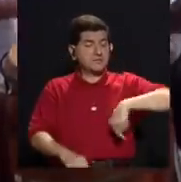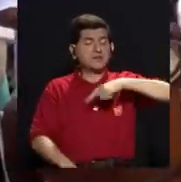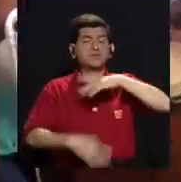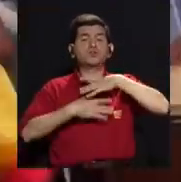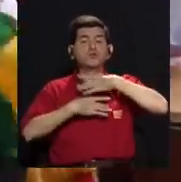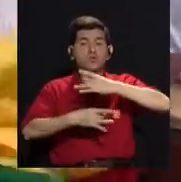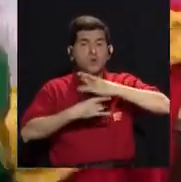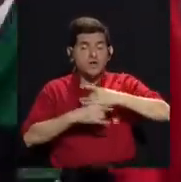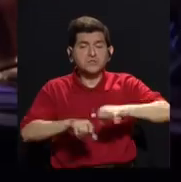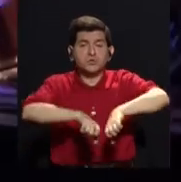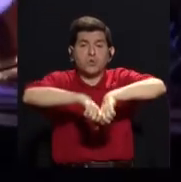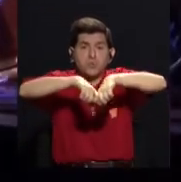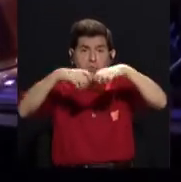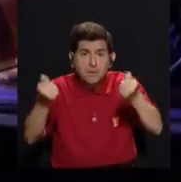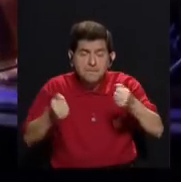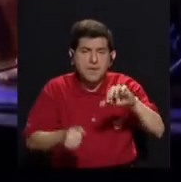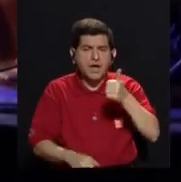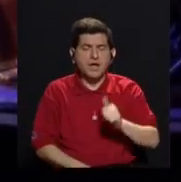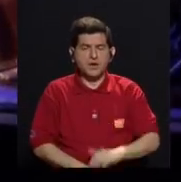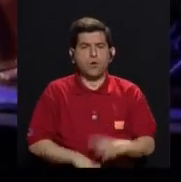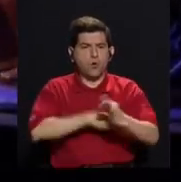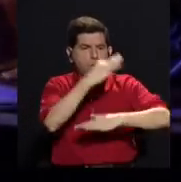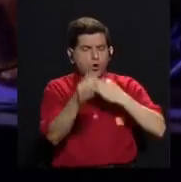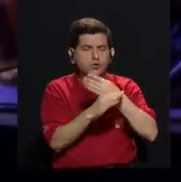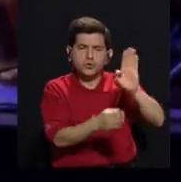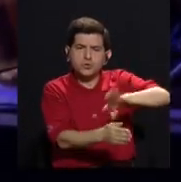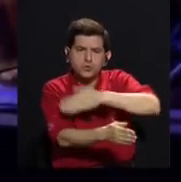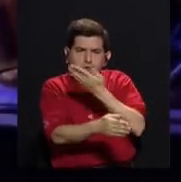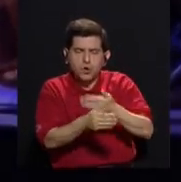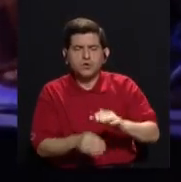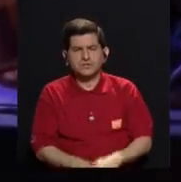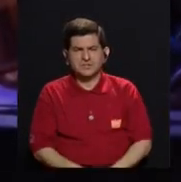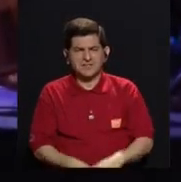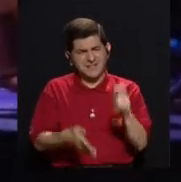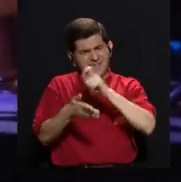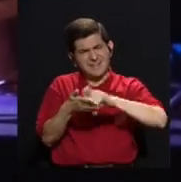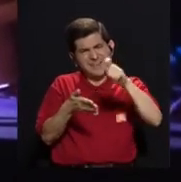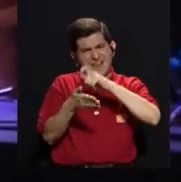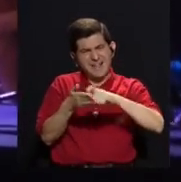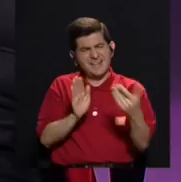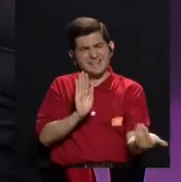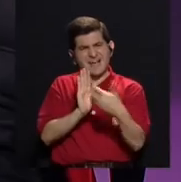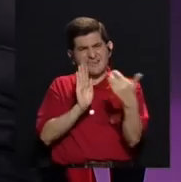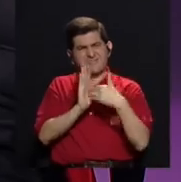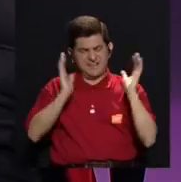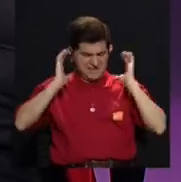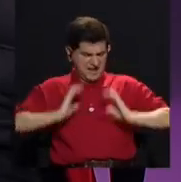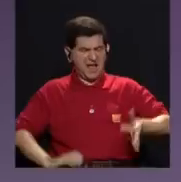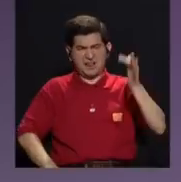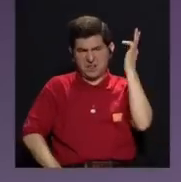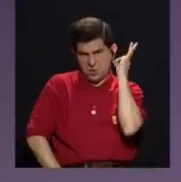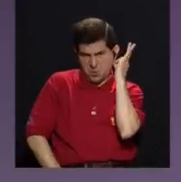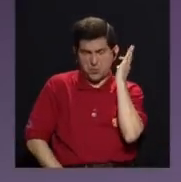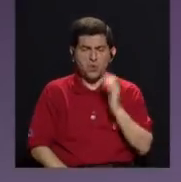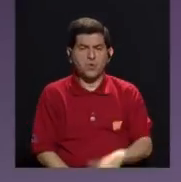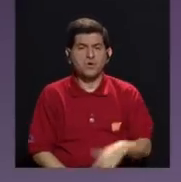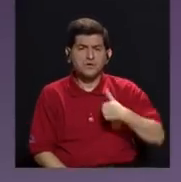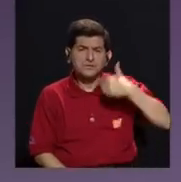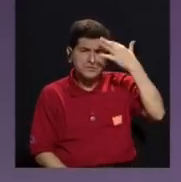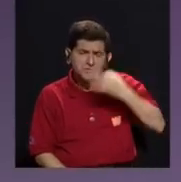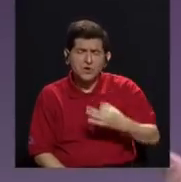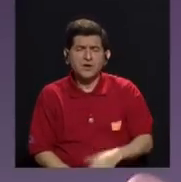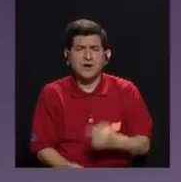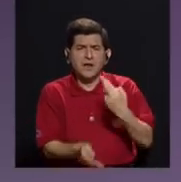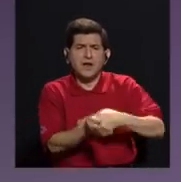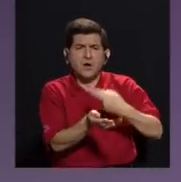podemos romper entonces con otros géneros musicales donde las letras van en detrimento del cuerpo de la mujer así que yo creo que la bomba